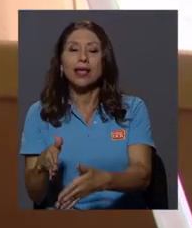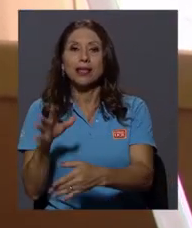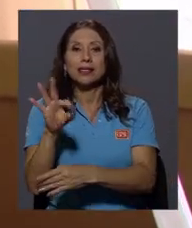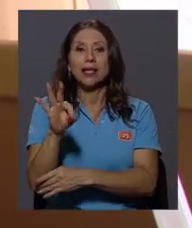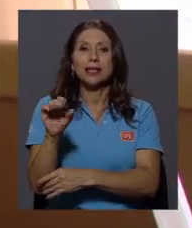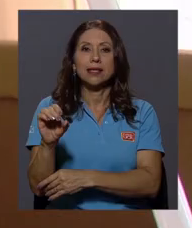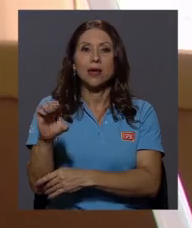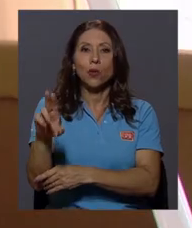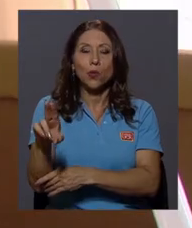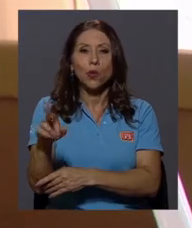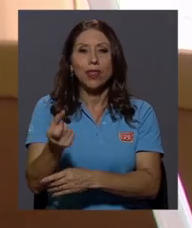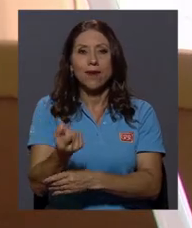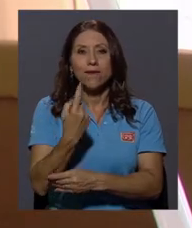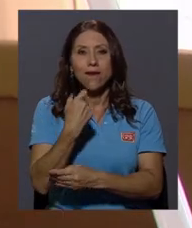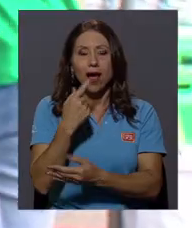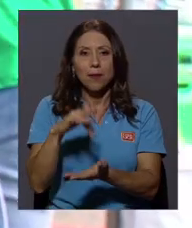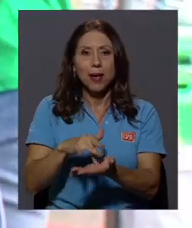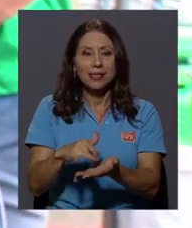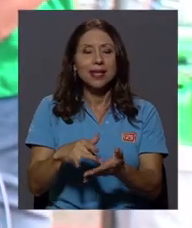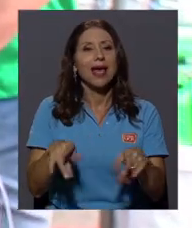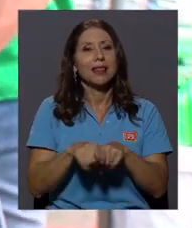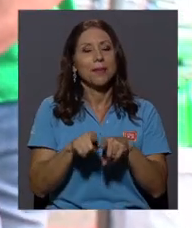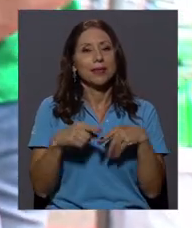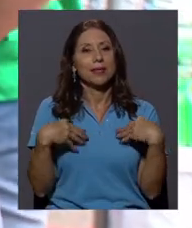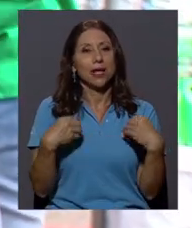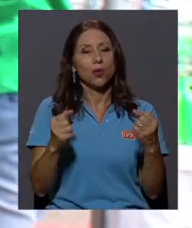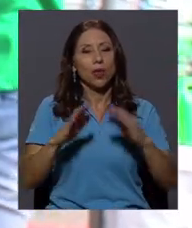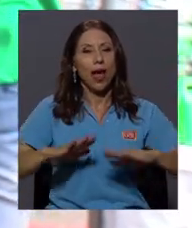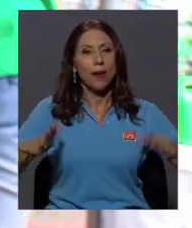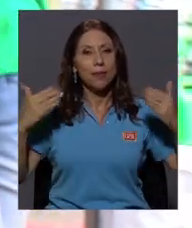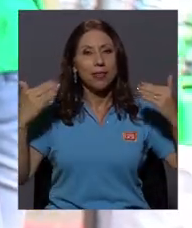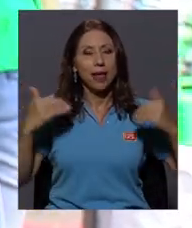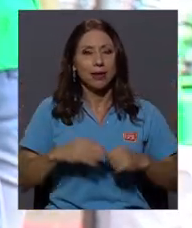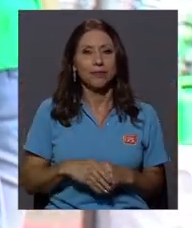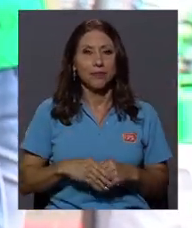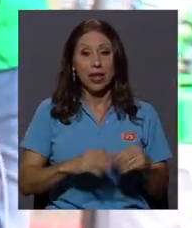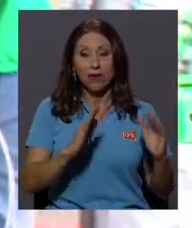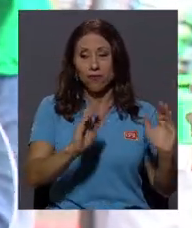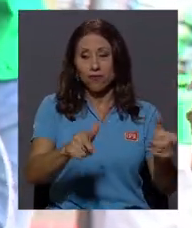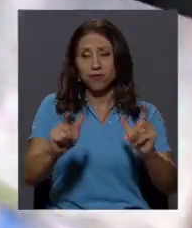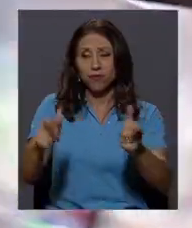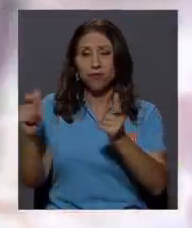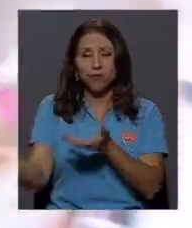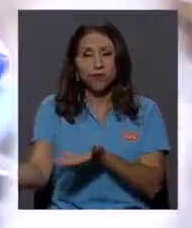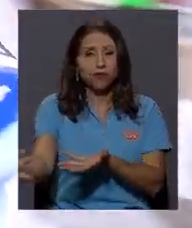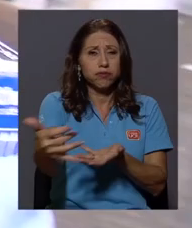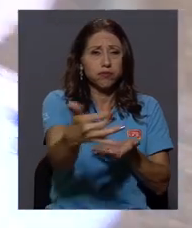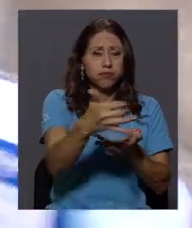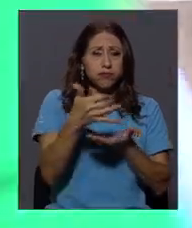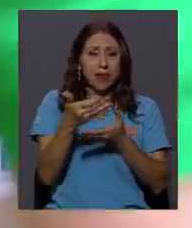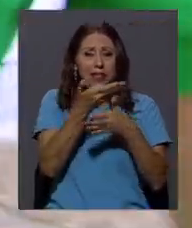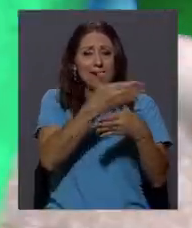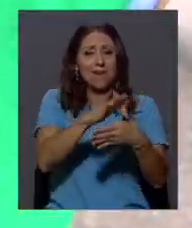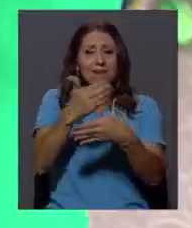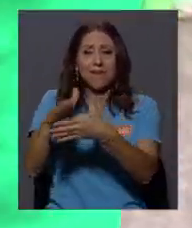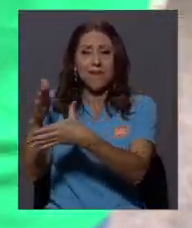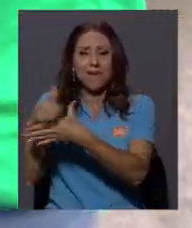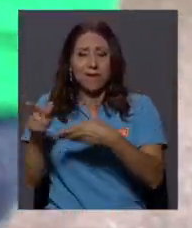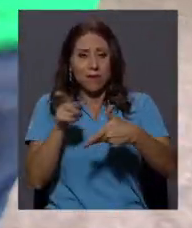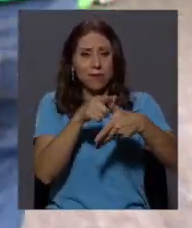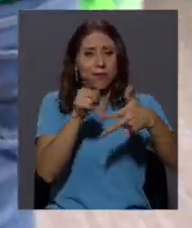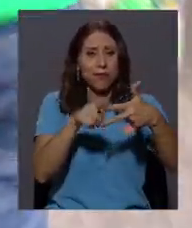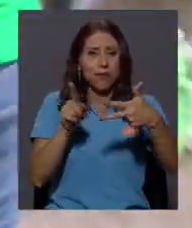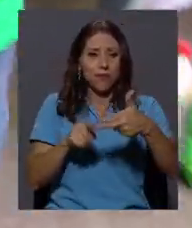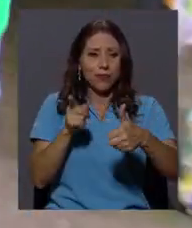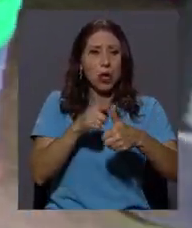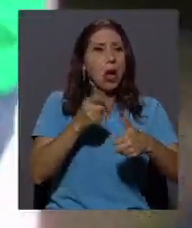Comunal Universitario de Farmacia y Salud Ambiental. La recolección de residuos se dividió en 3 grandes grupos,